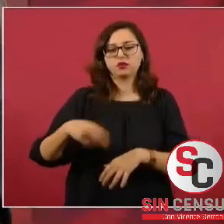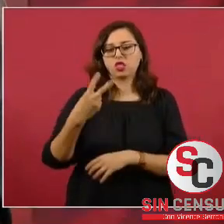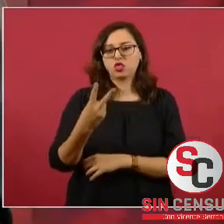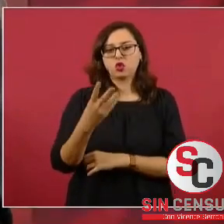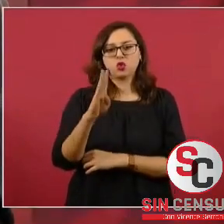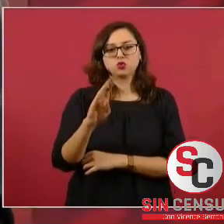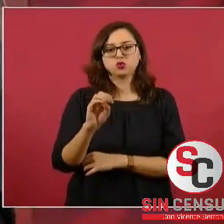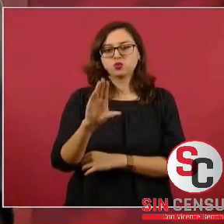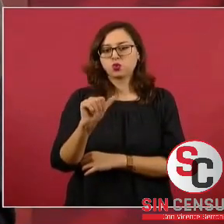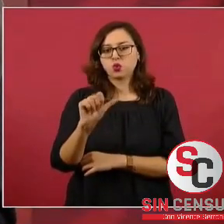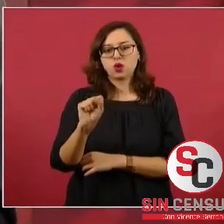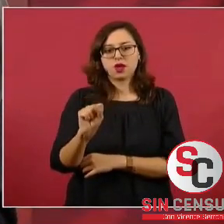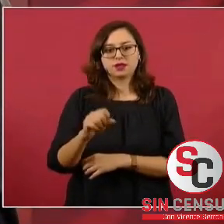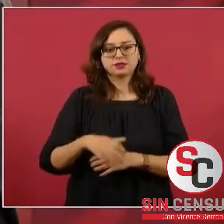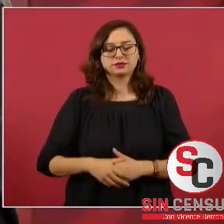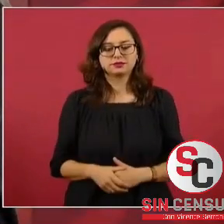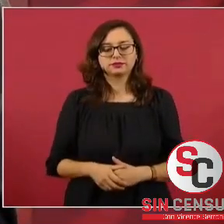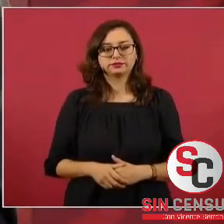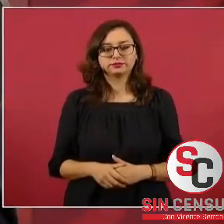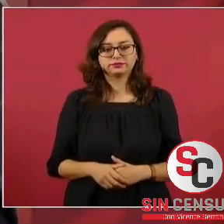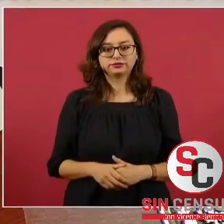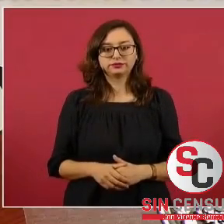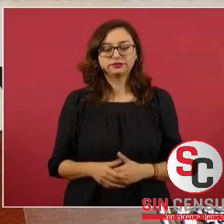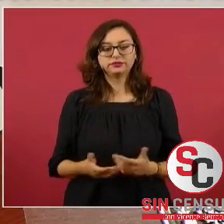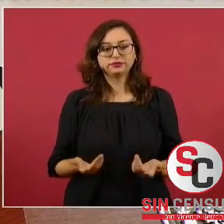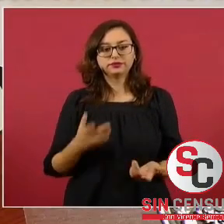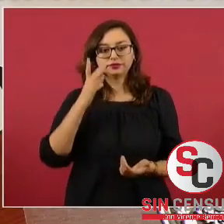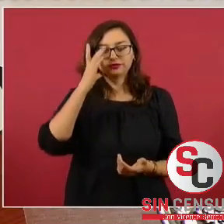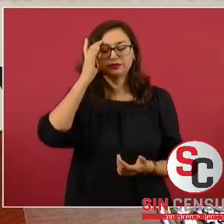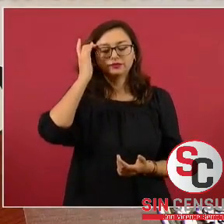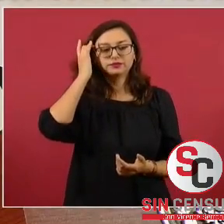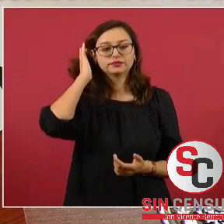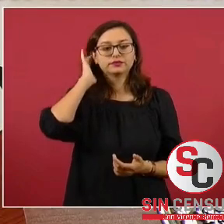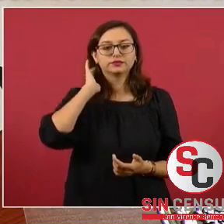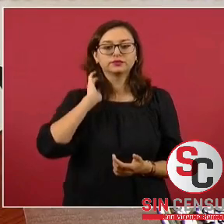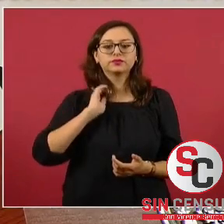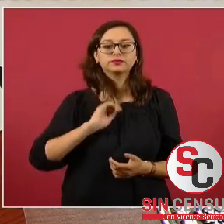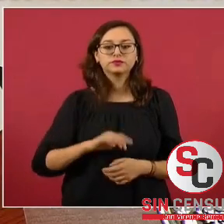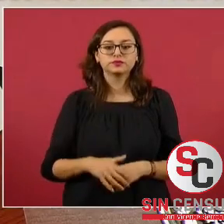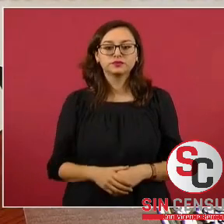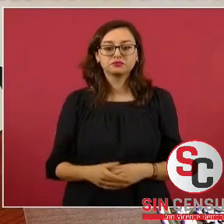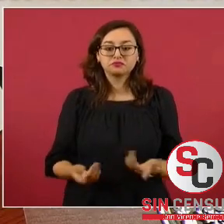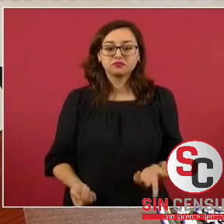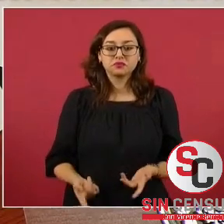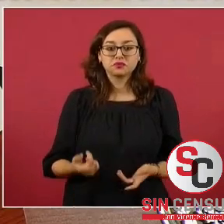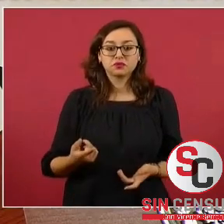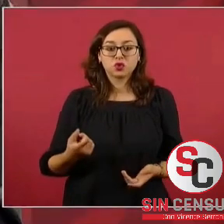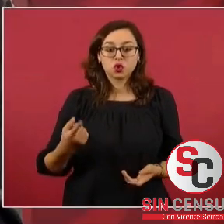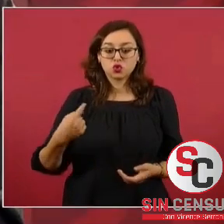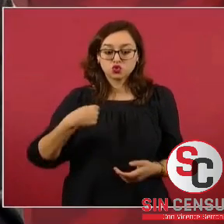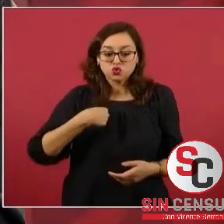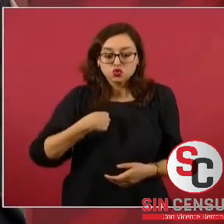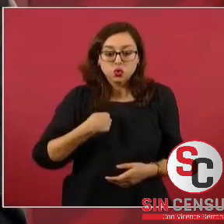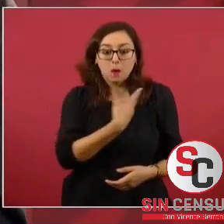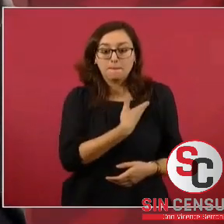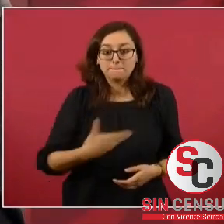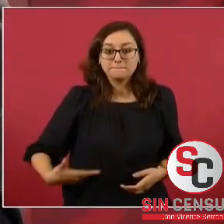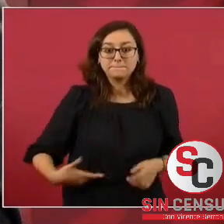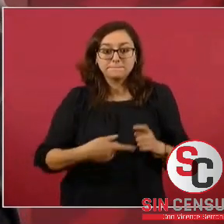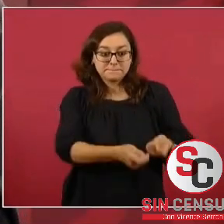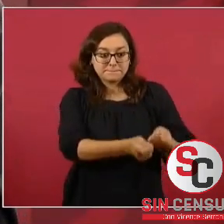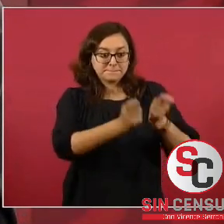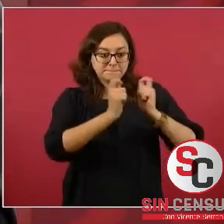Todavía no llegábamos al gobierno, era yo presidente electo y andábamos buscando los